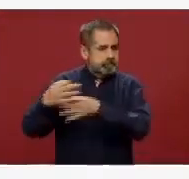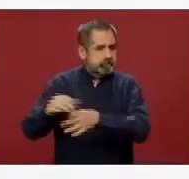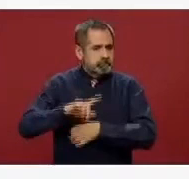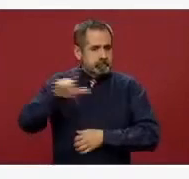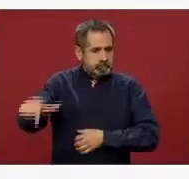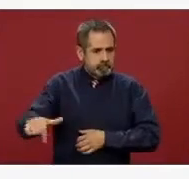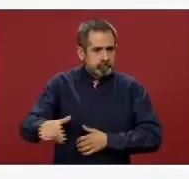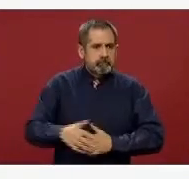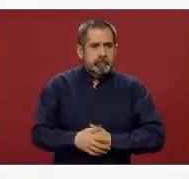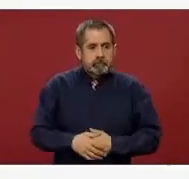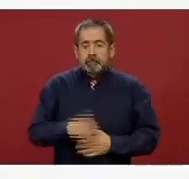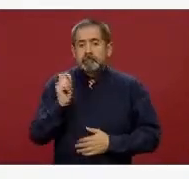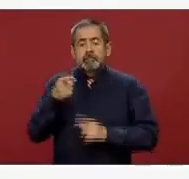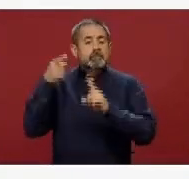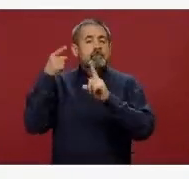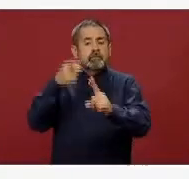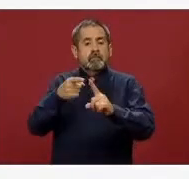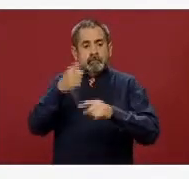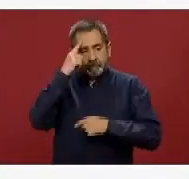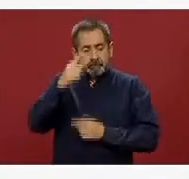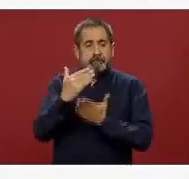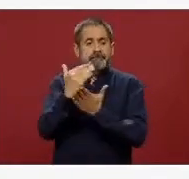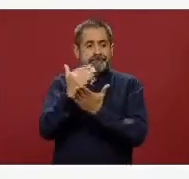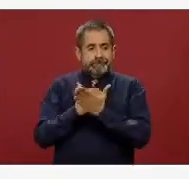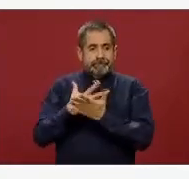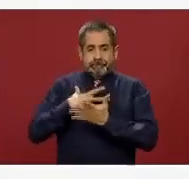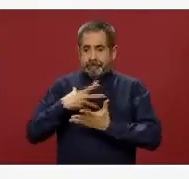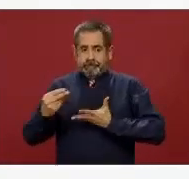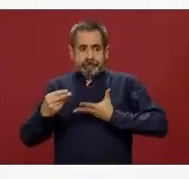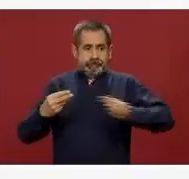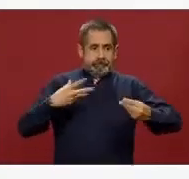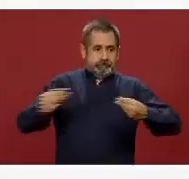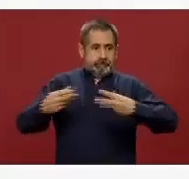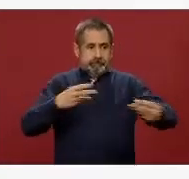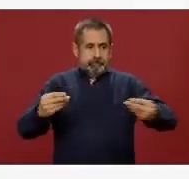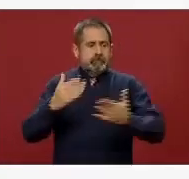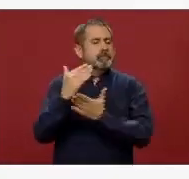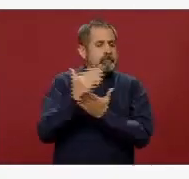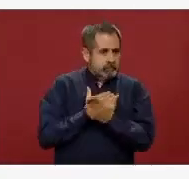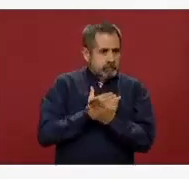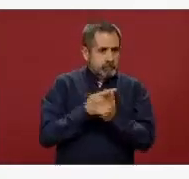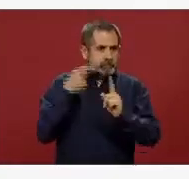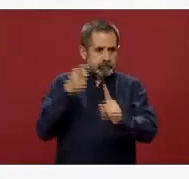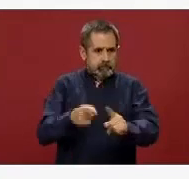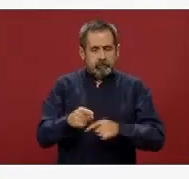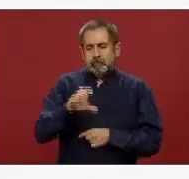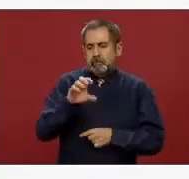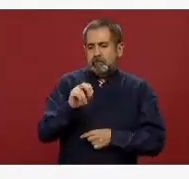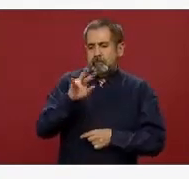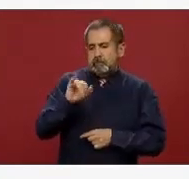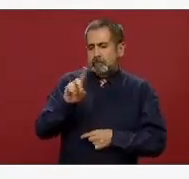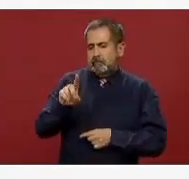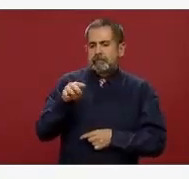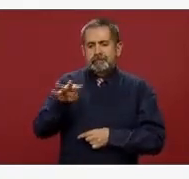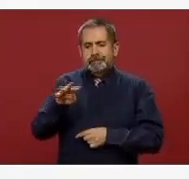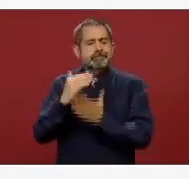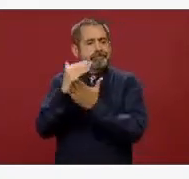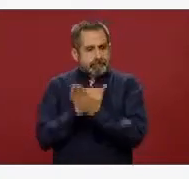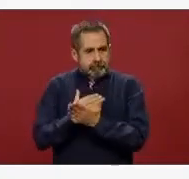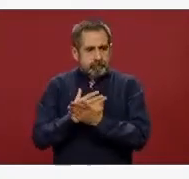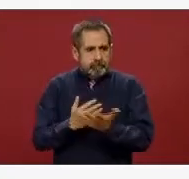el objetivo es disminuir la transmisión comunitaria de COVID. Ese es el objetivo. ¿Cuál es la